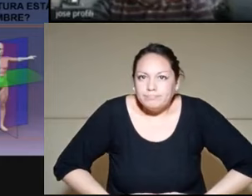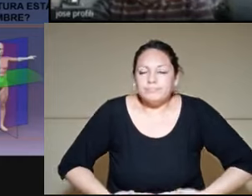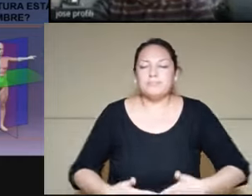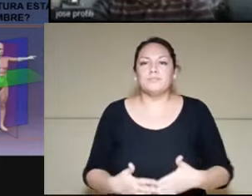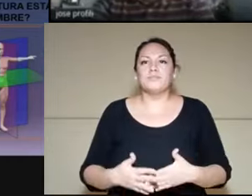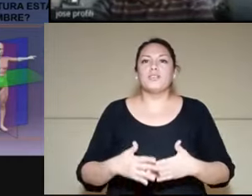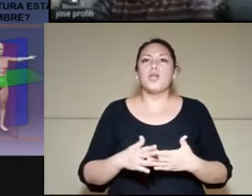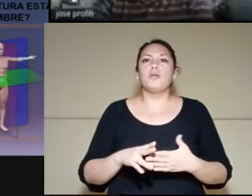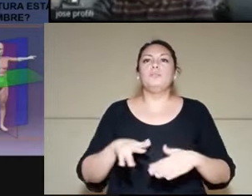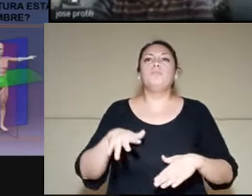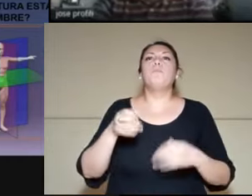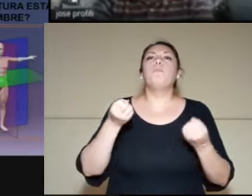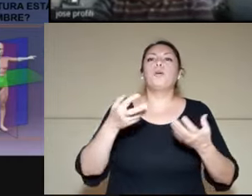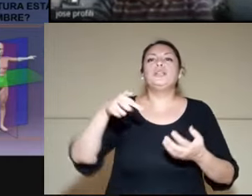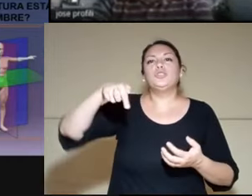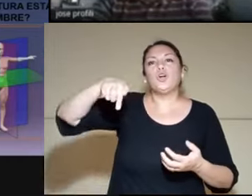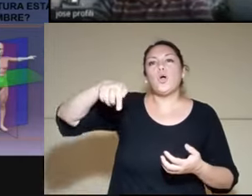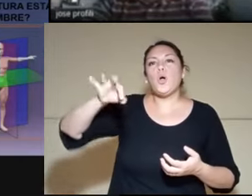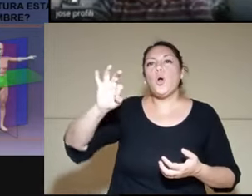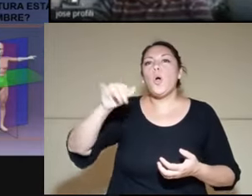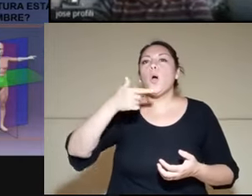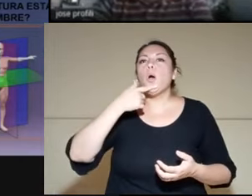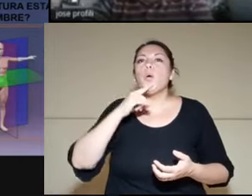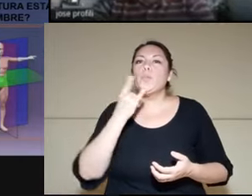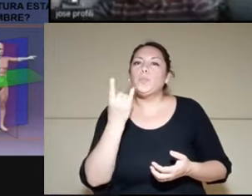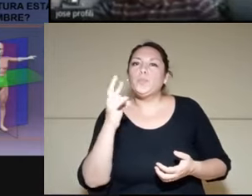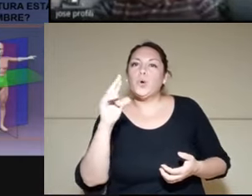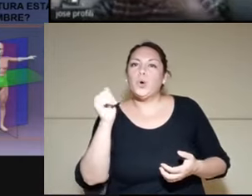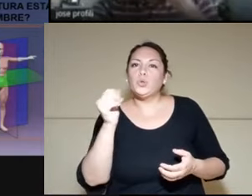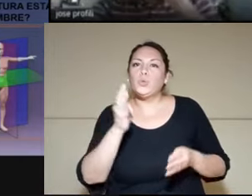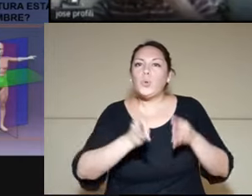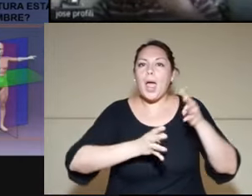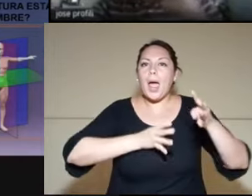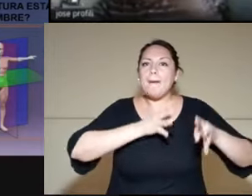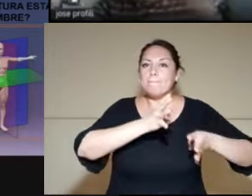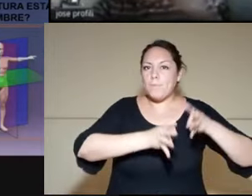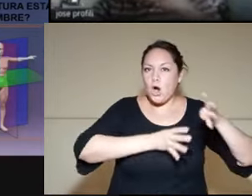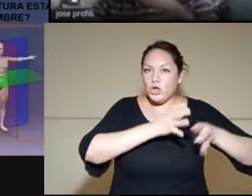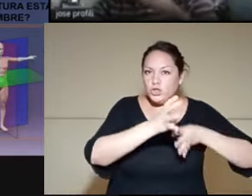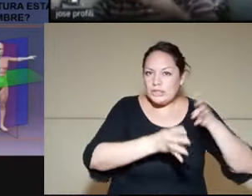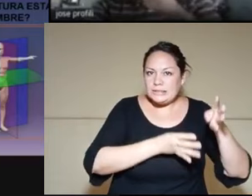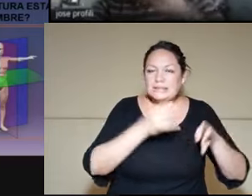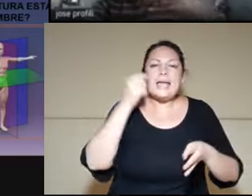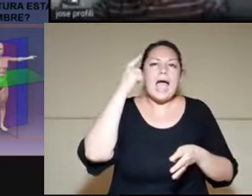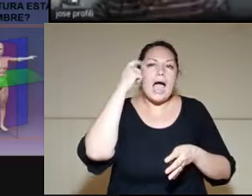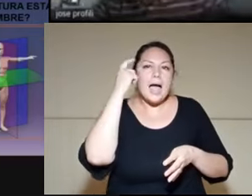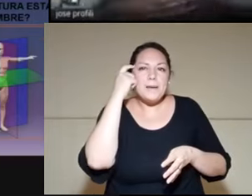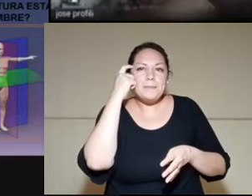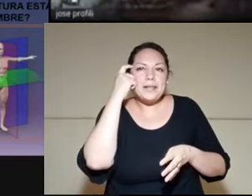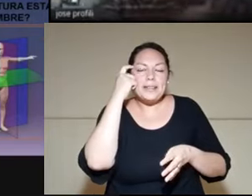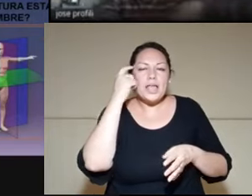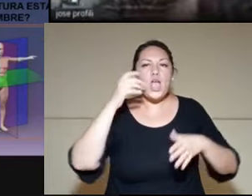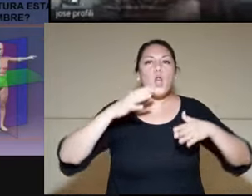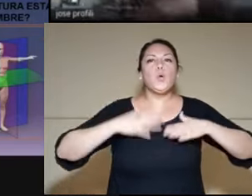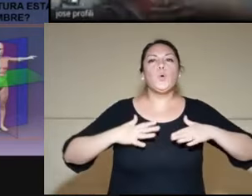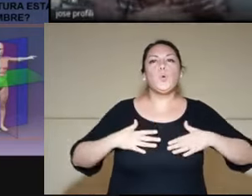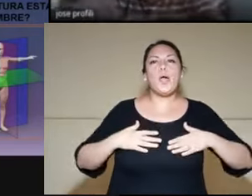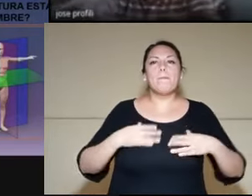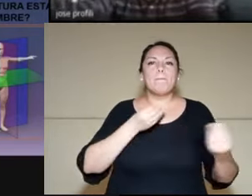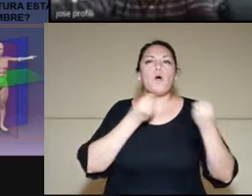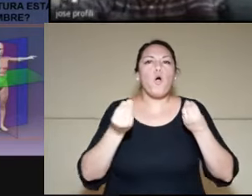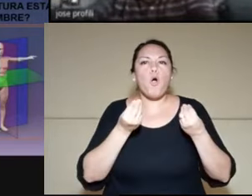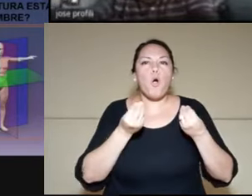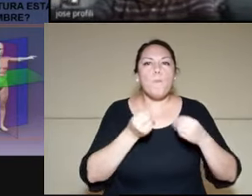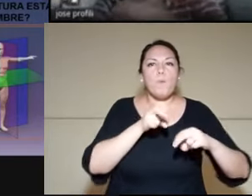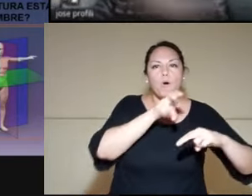plano. Es decir, que esto de la postura, después lo vamos a ver en la parte de motricidad, es importante para definir las posturas